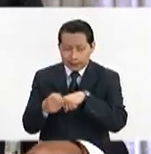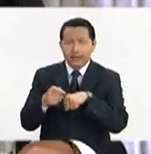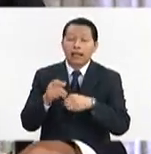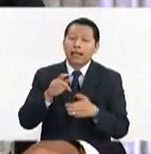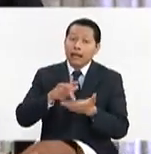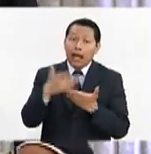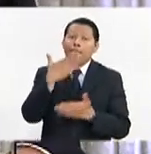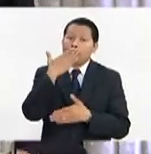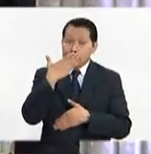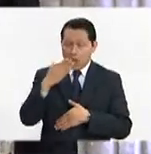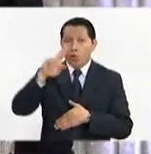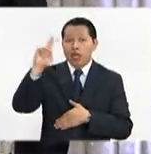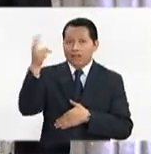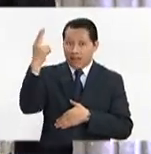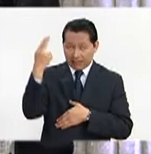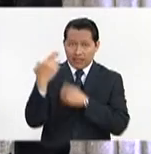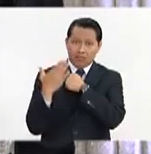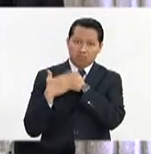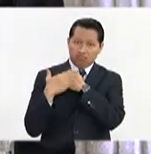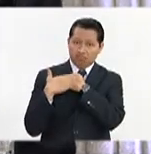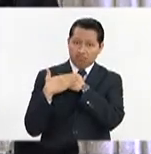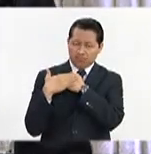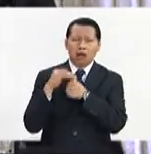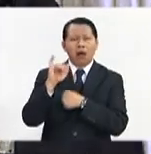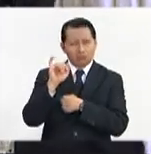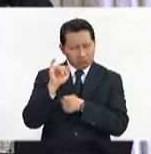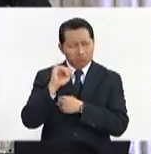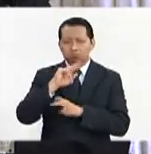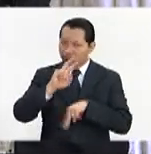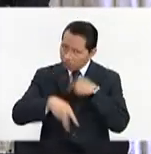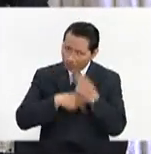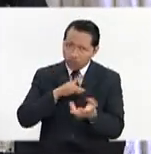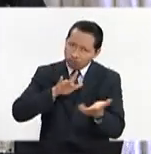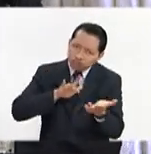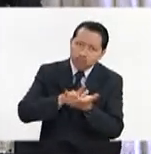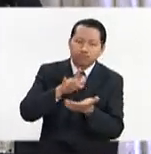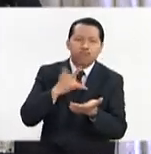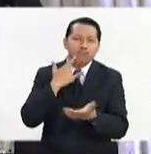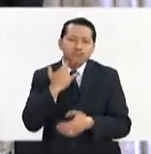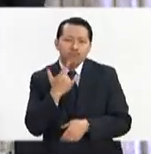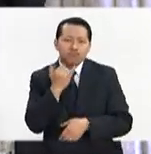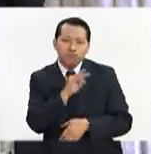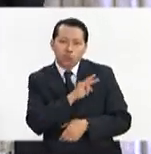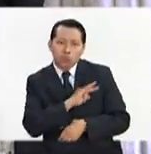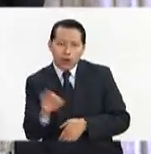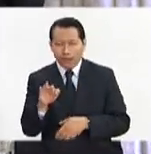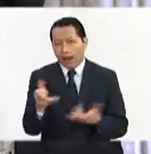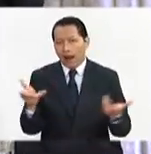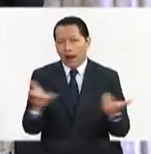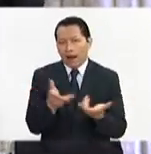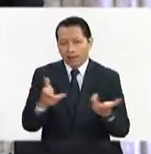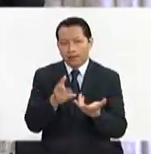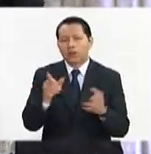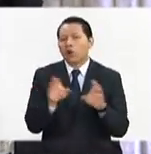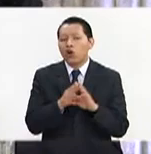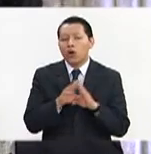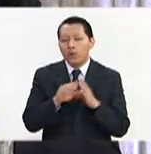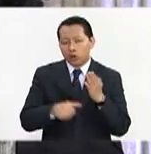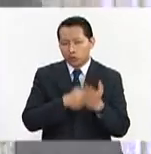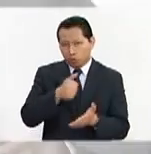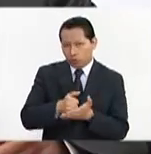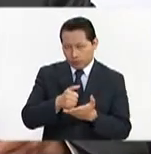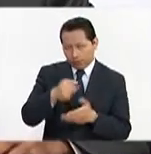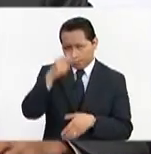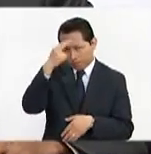académico para sumar esfuerzos que nos permitan definir una ruta certera para reconstruir nuestra